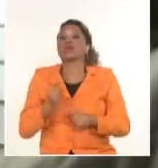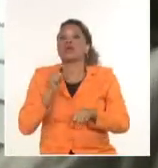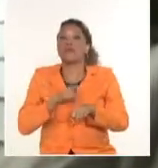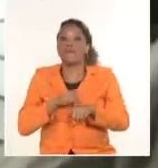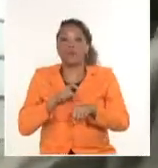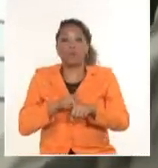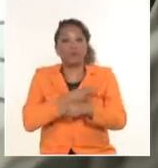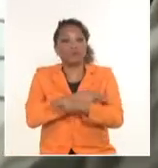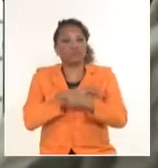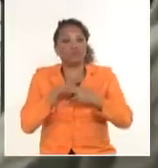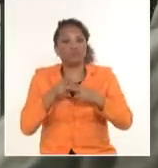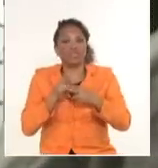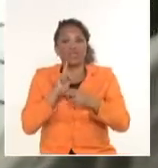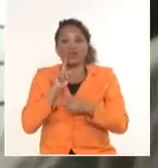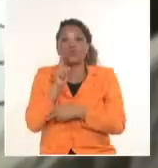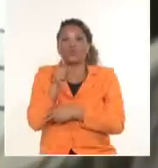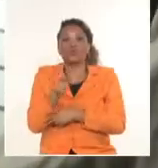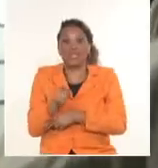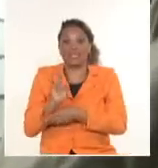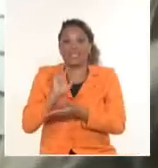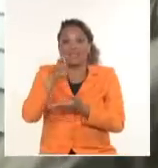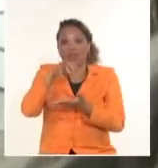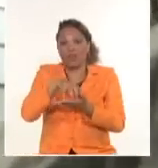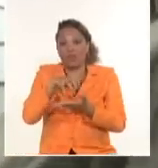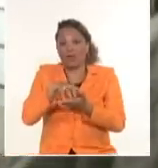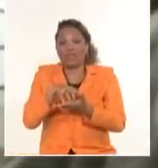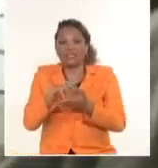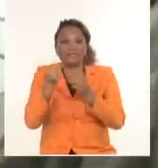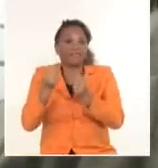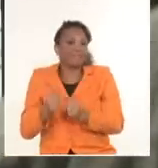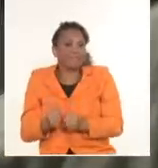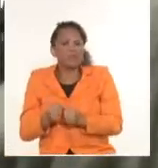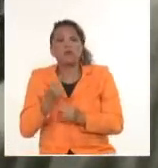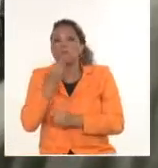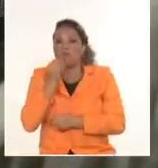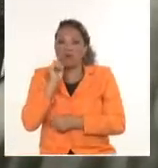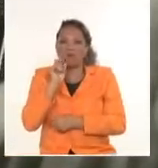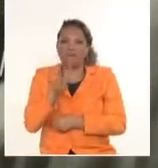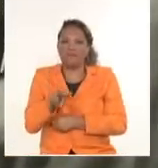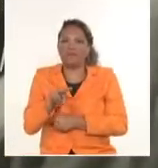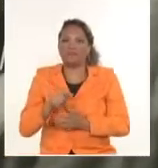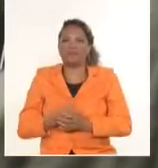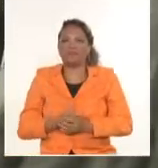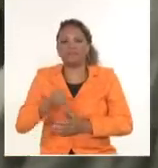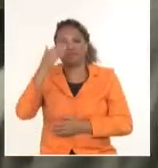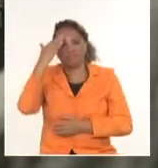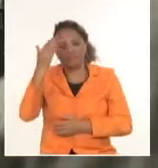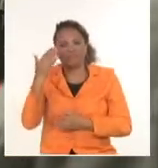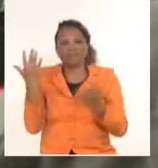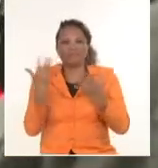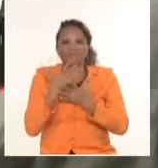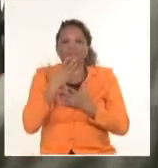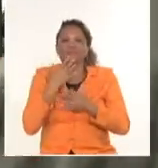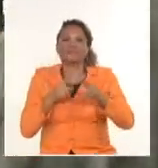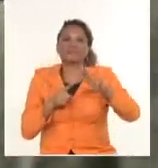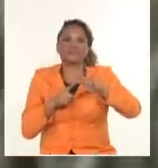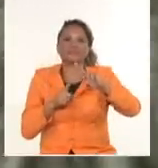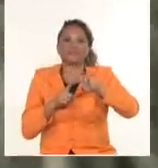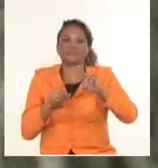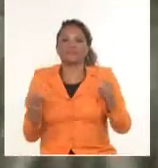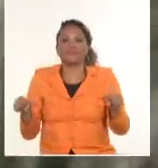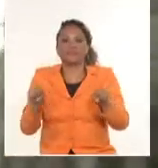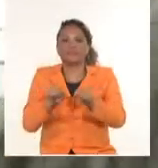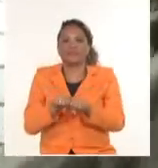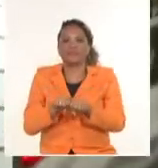usted, desde el lugar donde se encuentre, estimado televidente, puede presenciarlo. Gracias a la emisión estelar del Noticiero